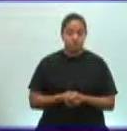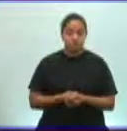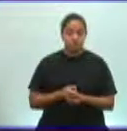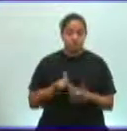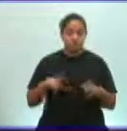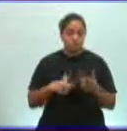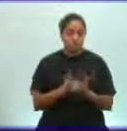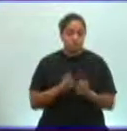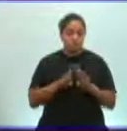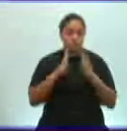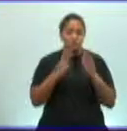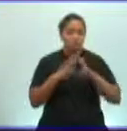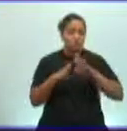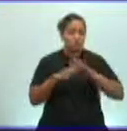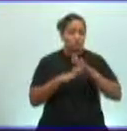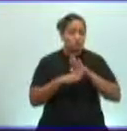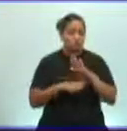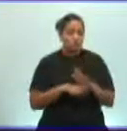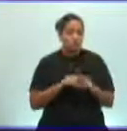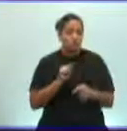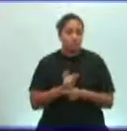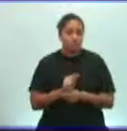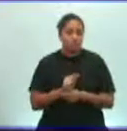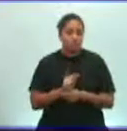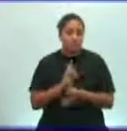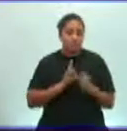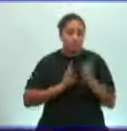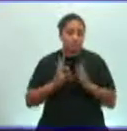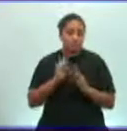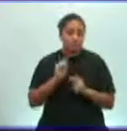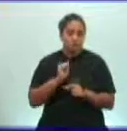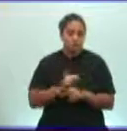medidas para proteger nuestra salud. Yo, como